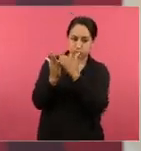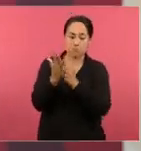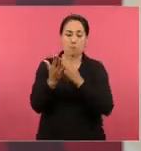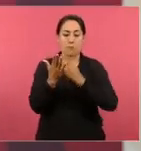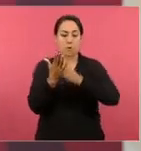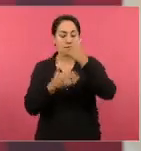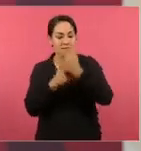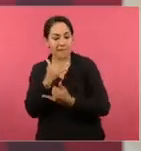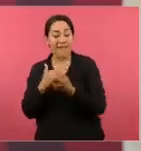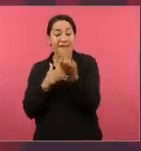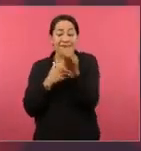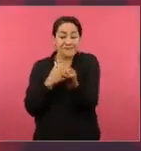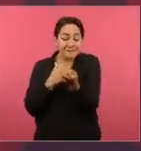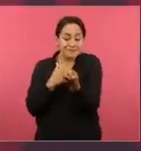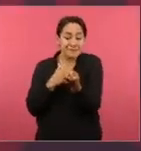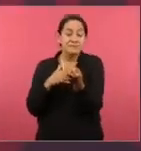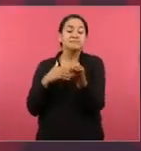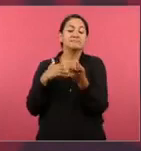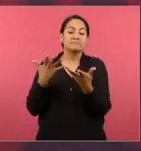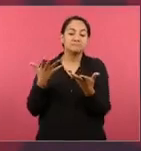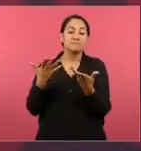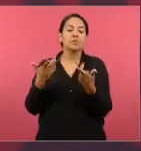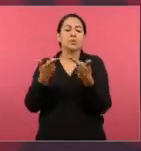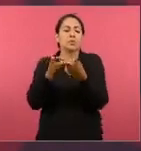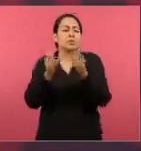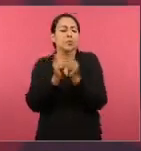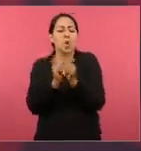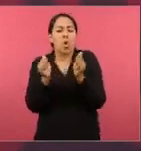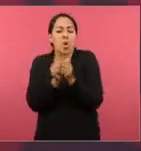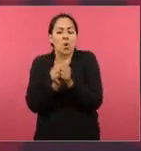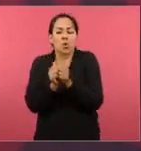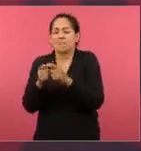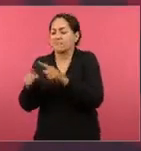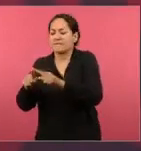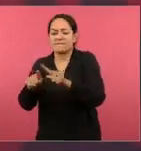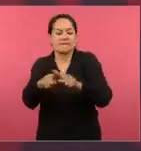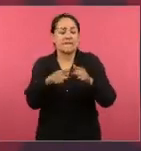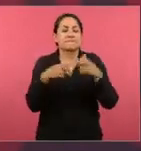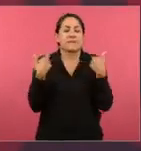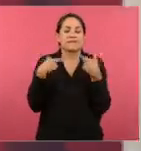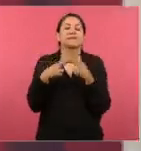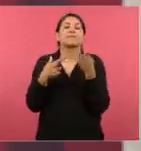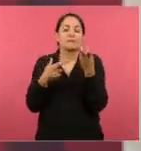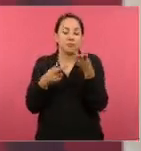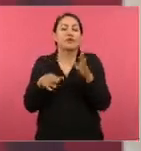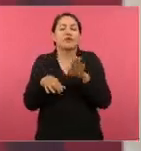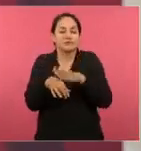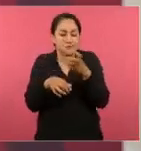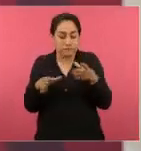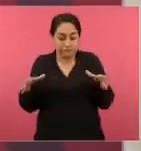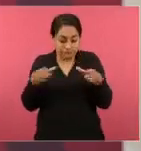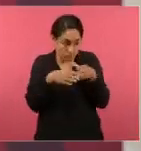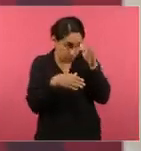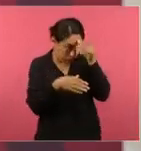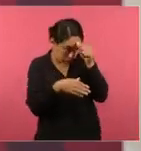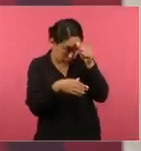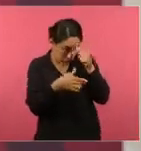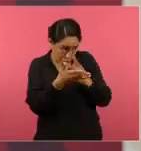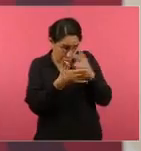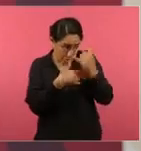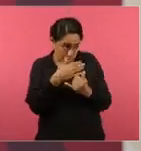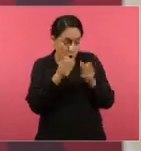porque un grupo tiene varios maestros y por eso están las reuniones y ahí se van poniendo de acuerdo y se pueden